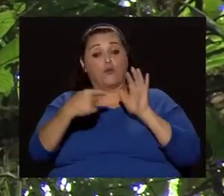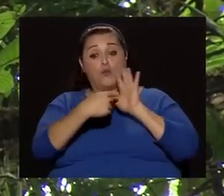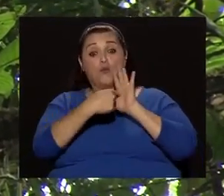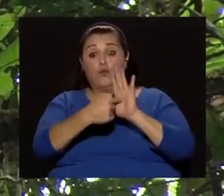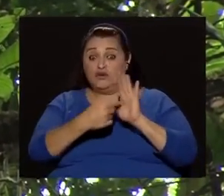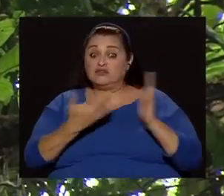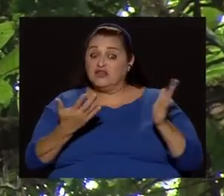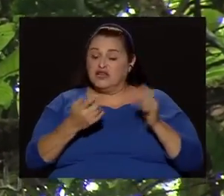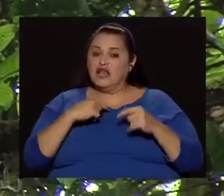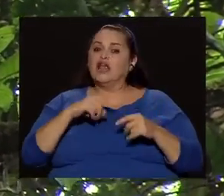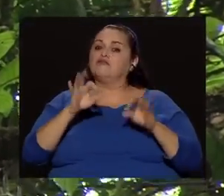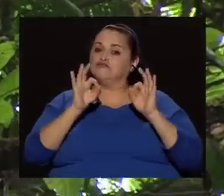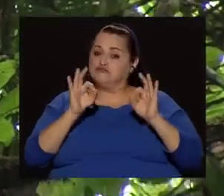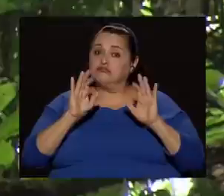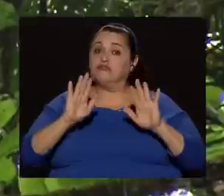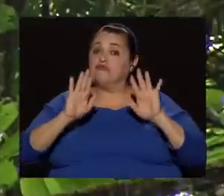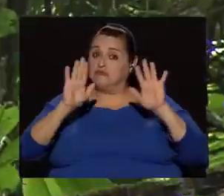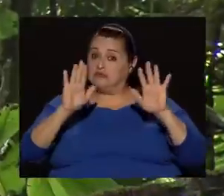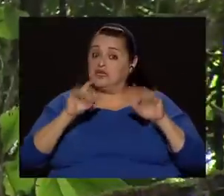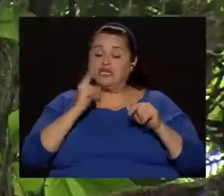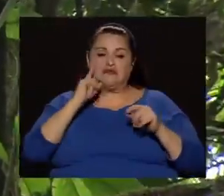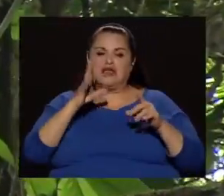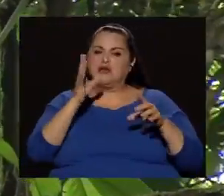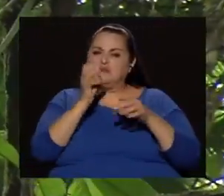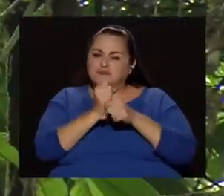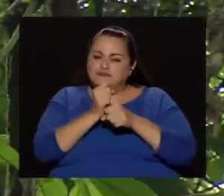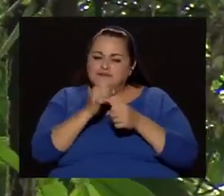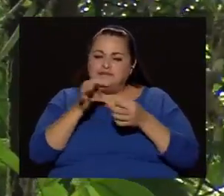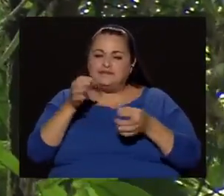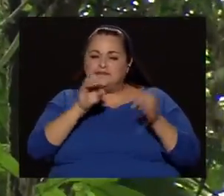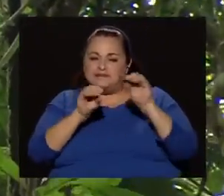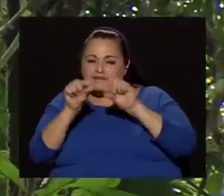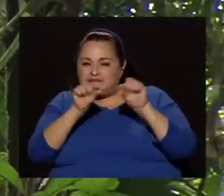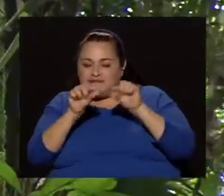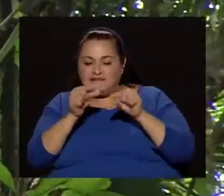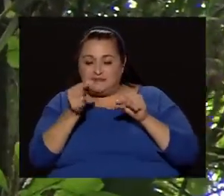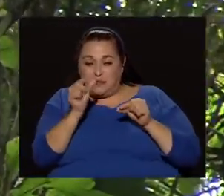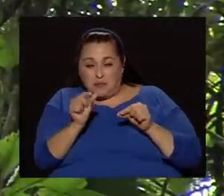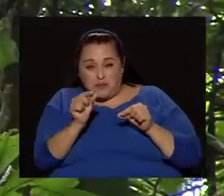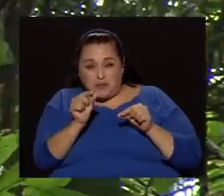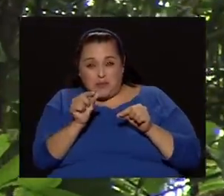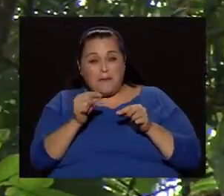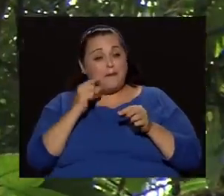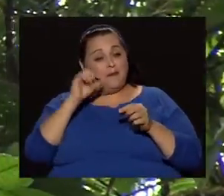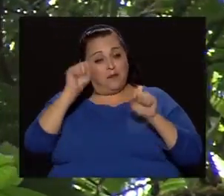plantas son utilizables como medicamento que la gente ya está utilizando